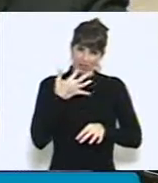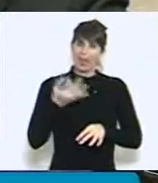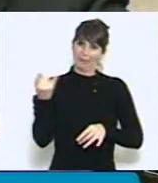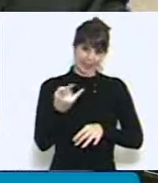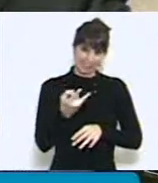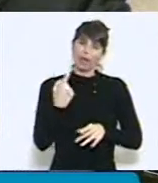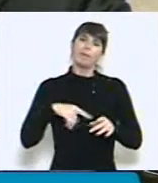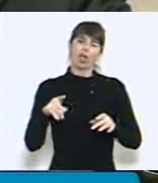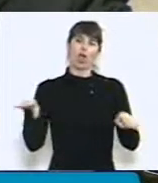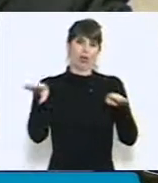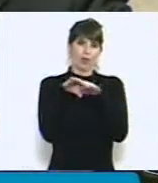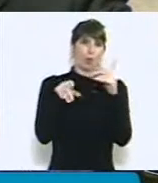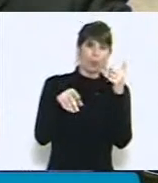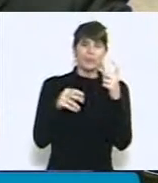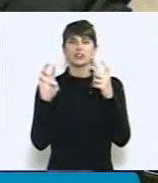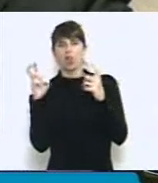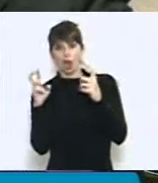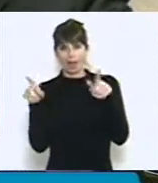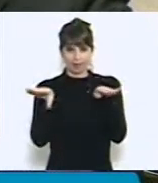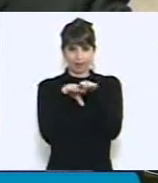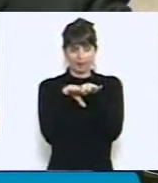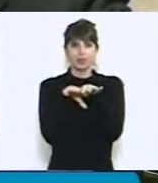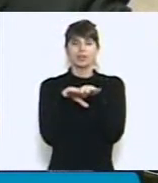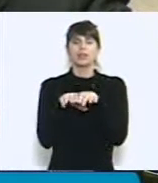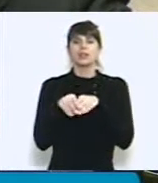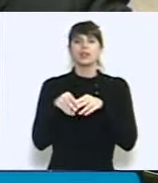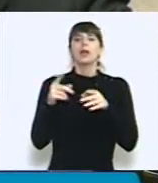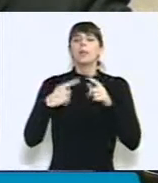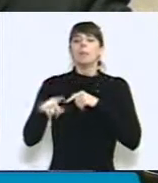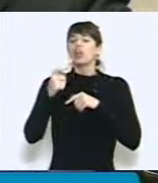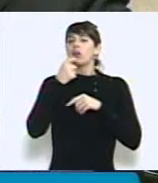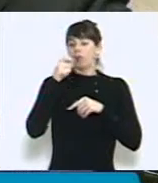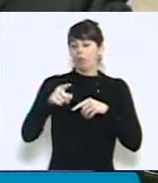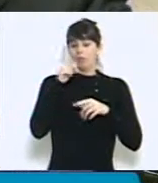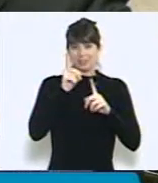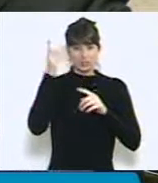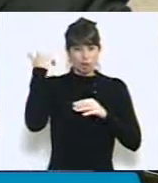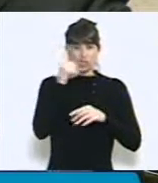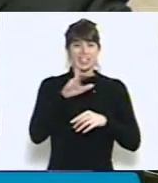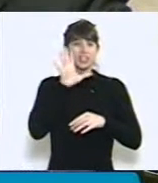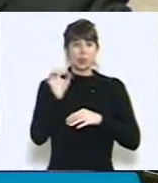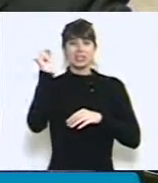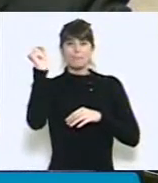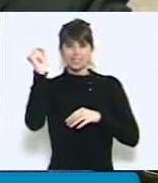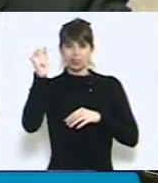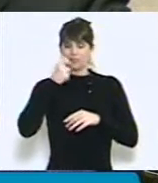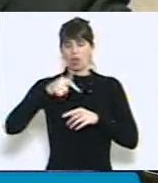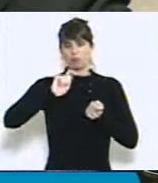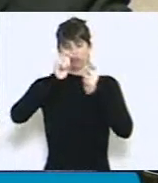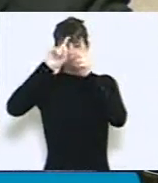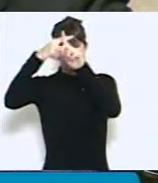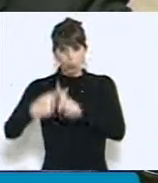momento, y actualizando aquellos 150 pesos, nos darían hoy un valor